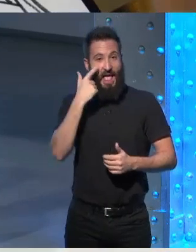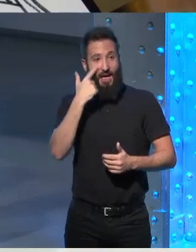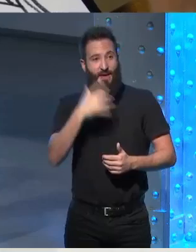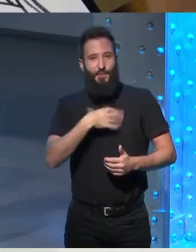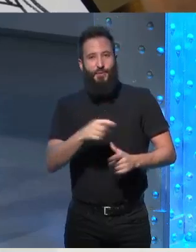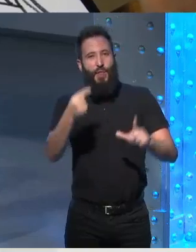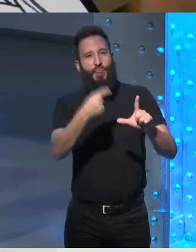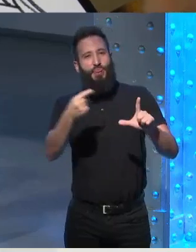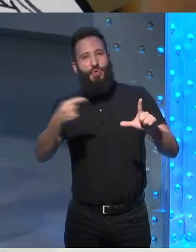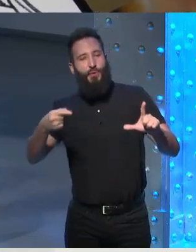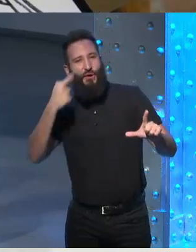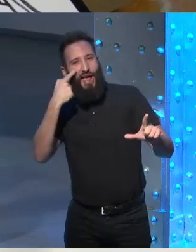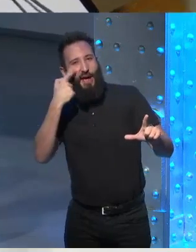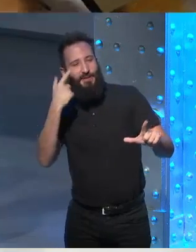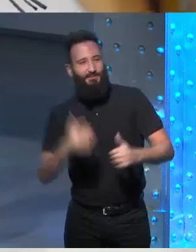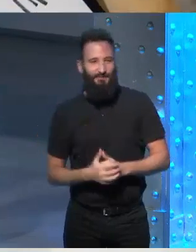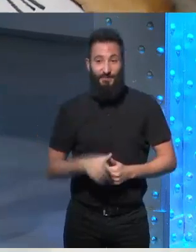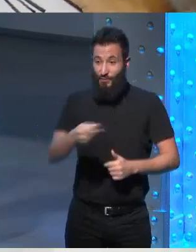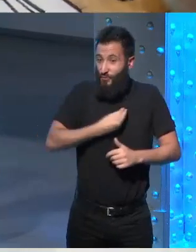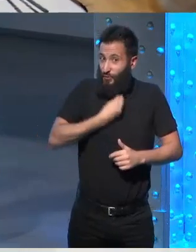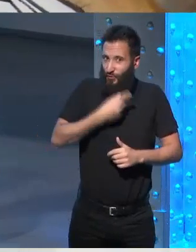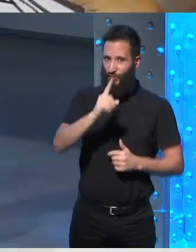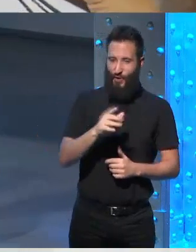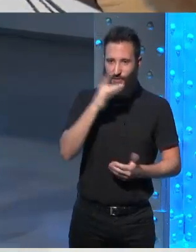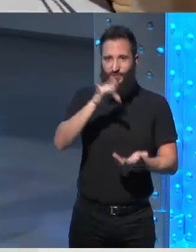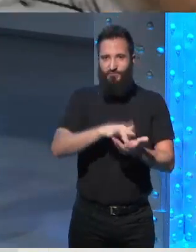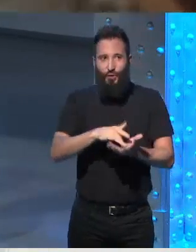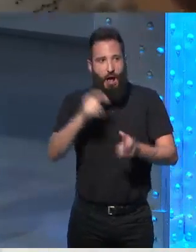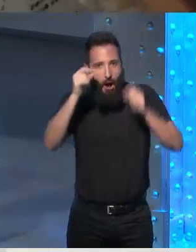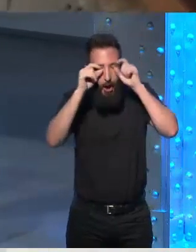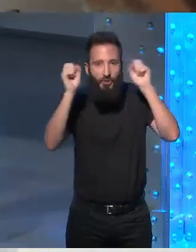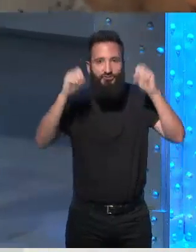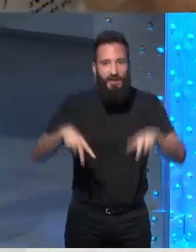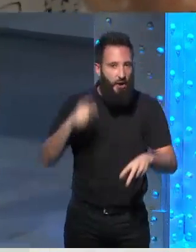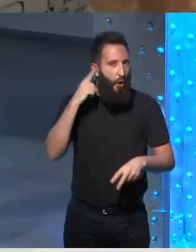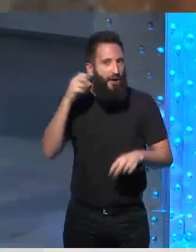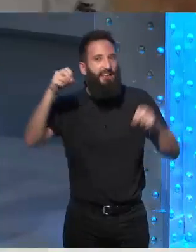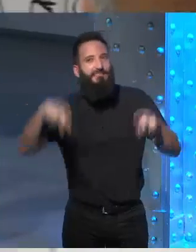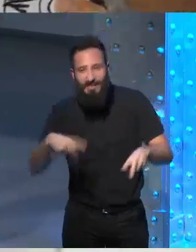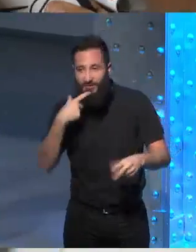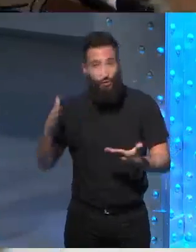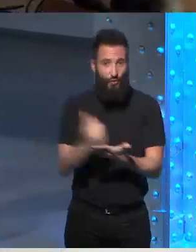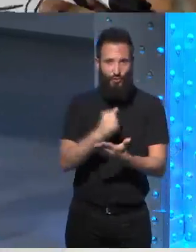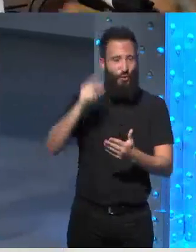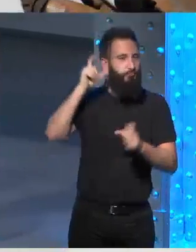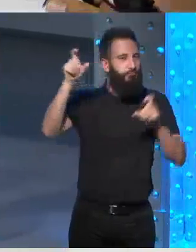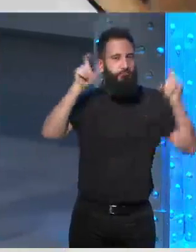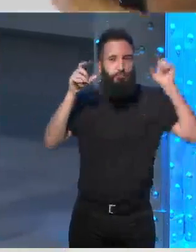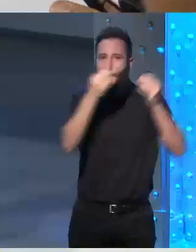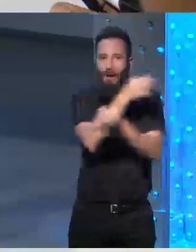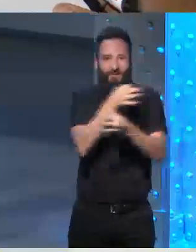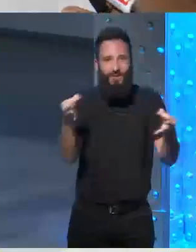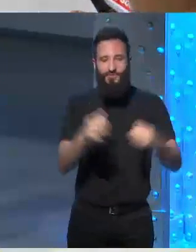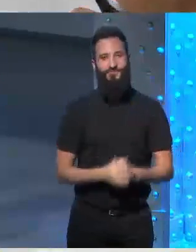de los dibujos de Enrique. No te asustes, que al principio nos dibuja sin ojos y sin orejas y sin nada. Maravilloso. Pero luego nos lo pone todo súper colocado y súper